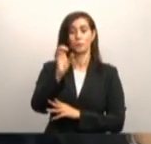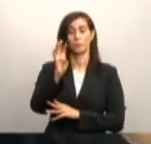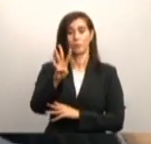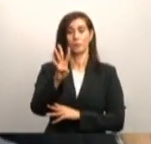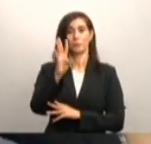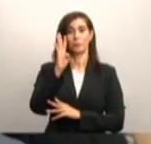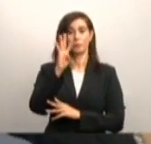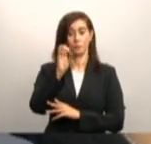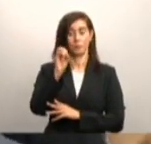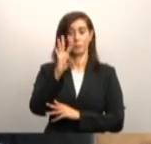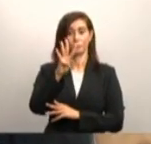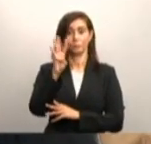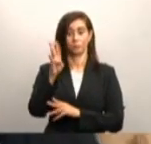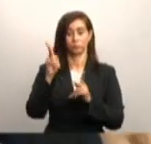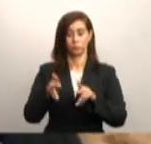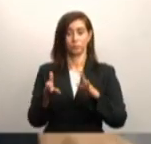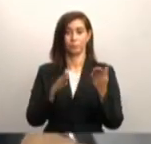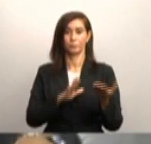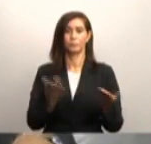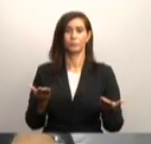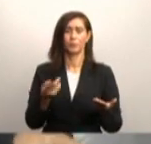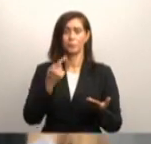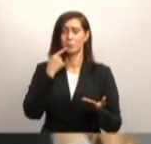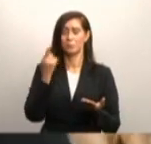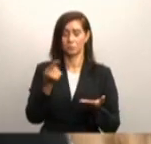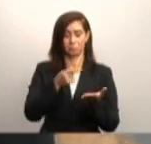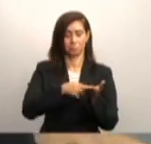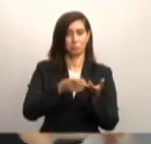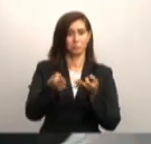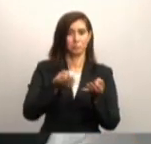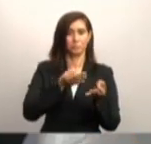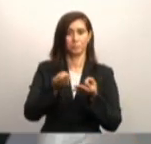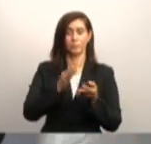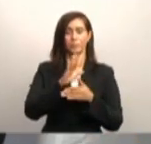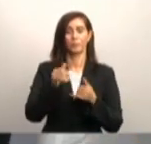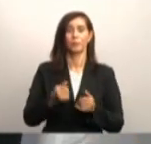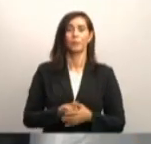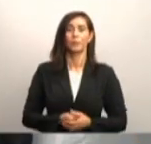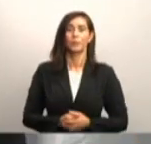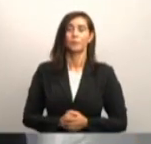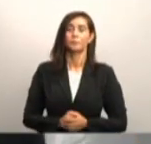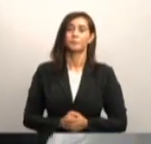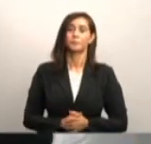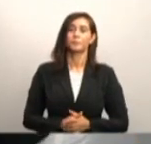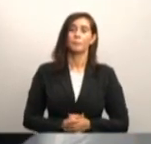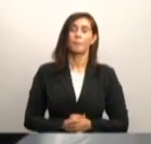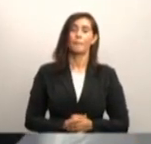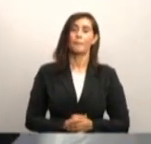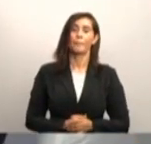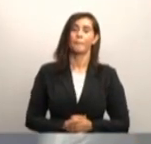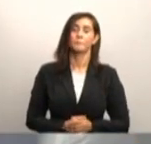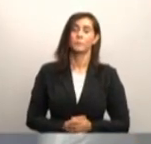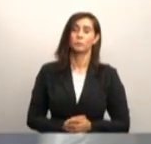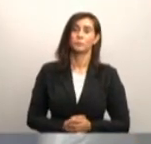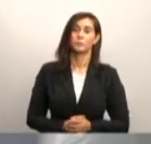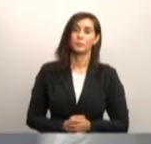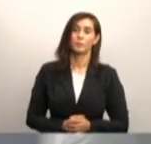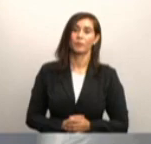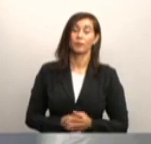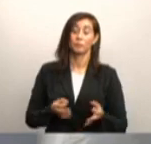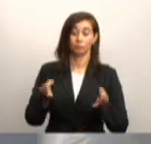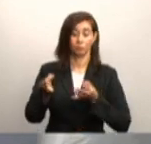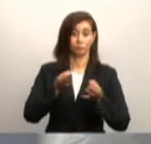40. Es decir, hemos dicho siempre que las epidemias son movimientos